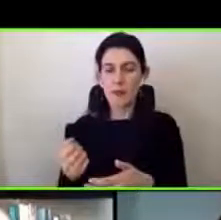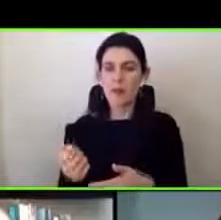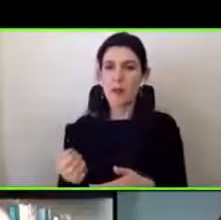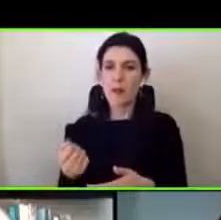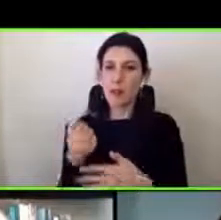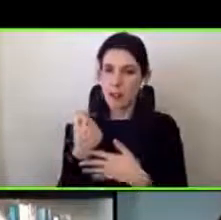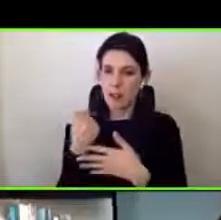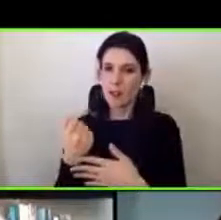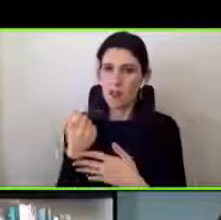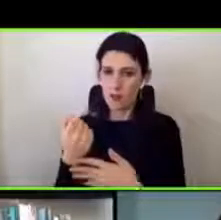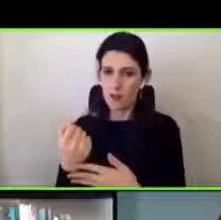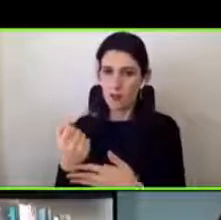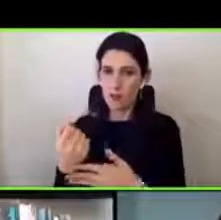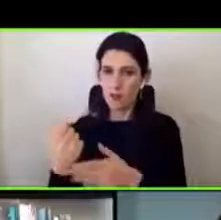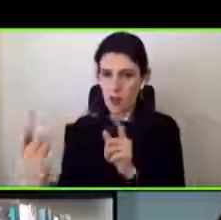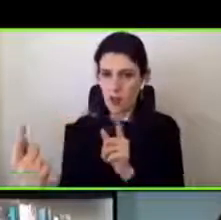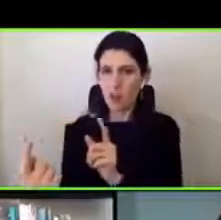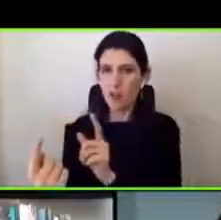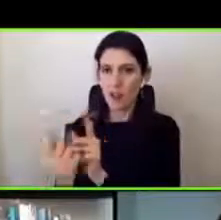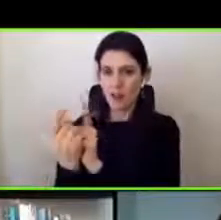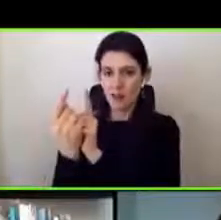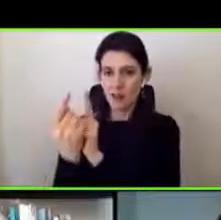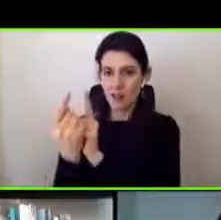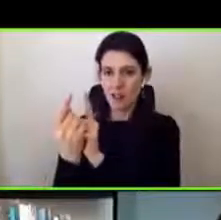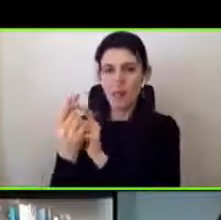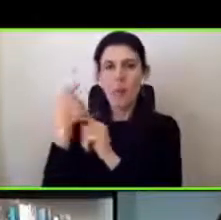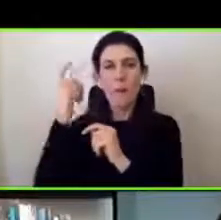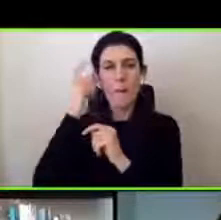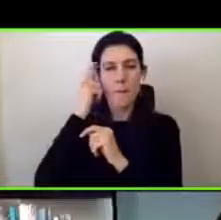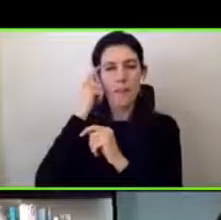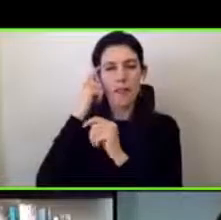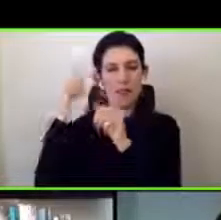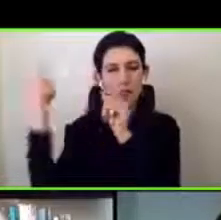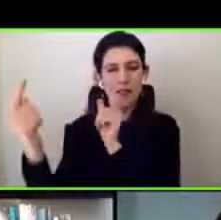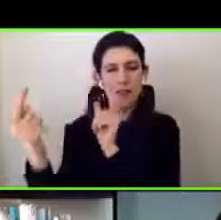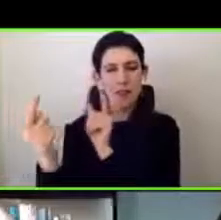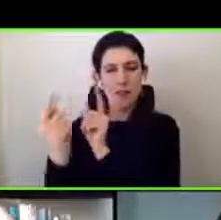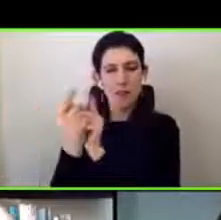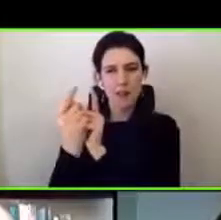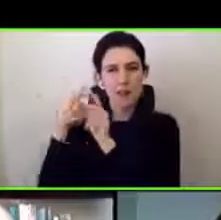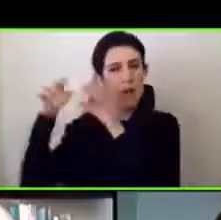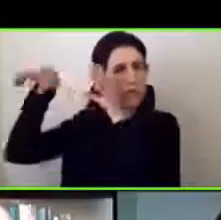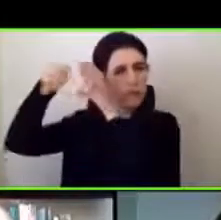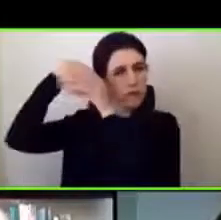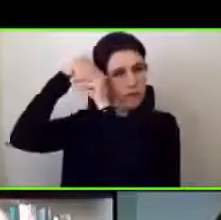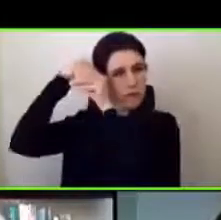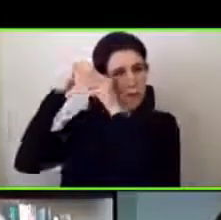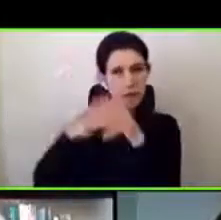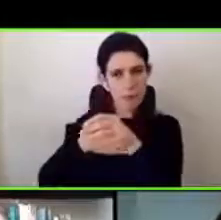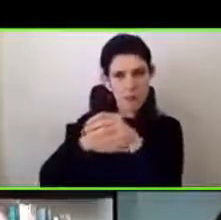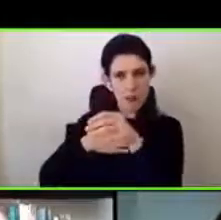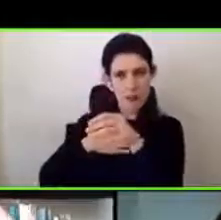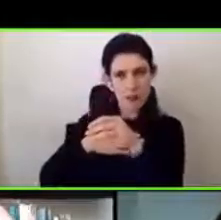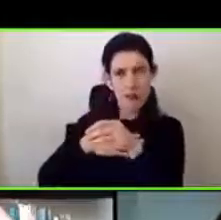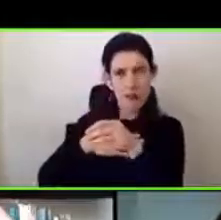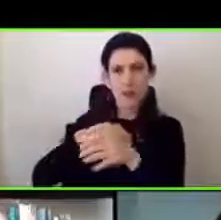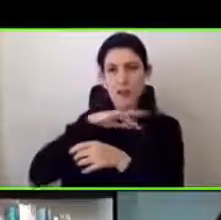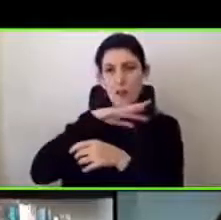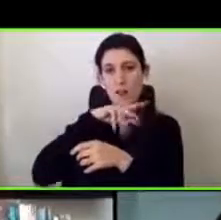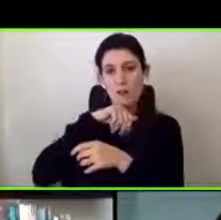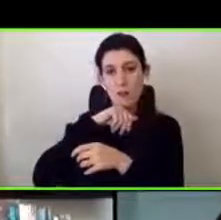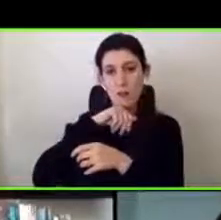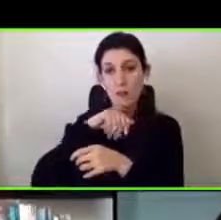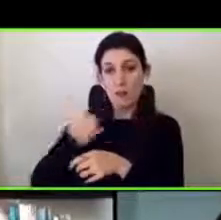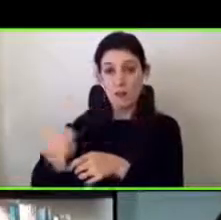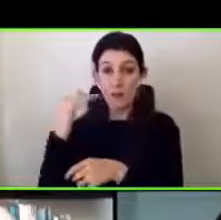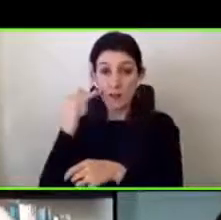generando encuentros mentales, encuentros intersubjetivos entre los niños, las niñas, sea esa condición